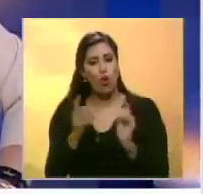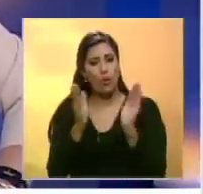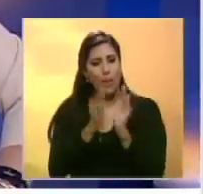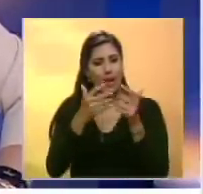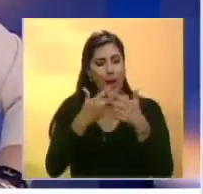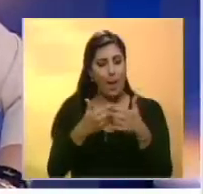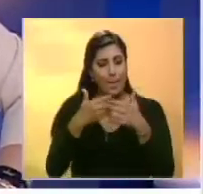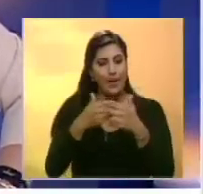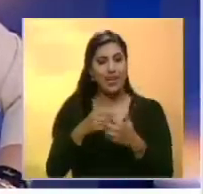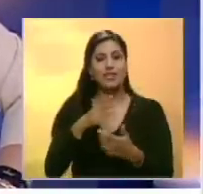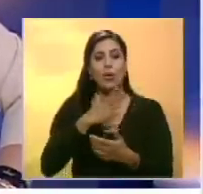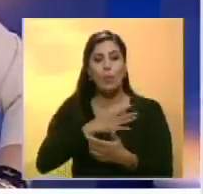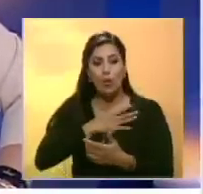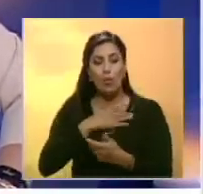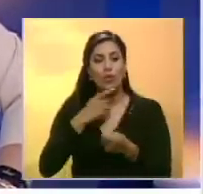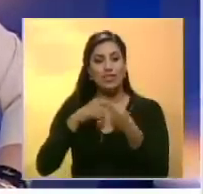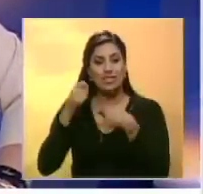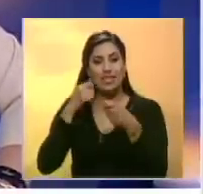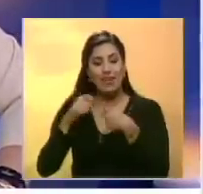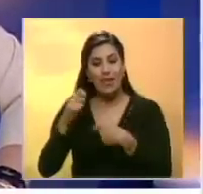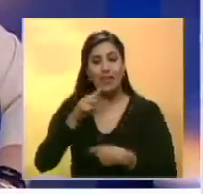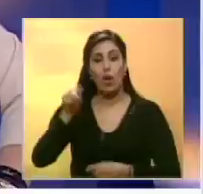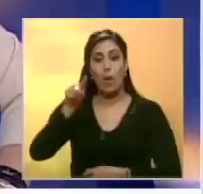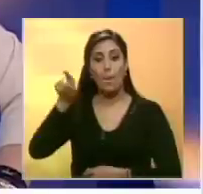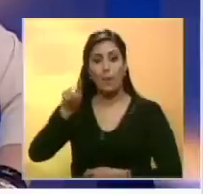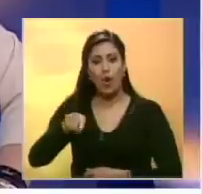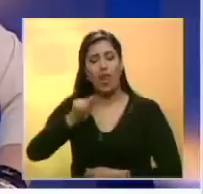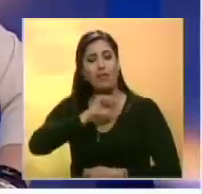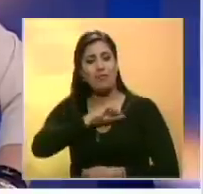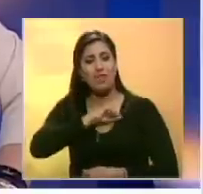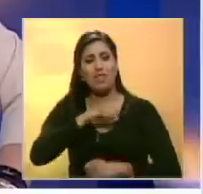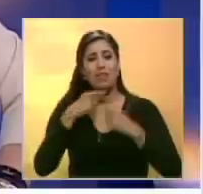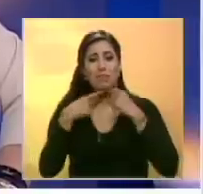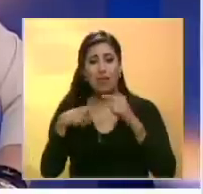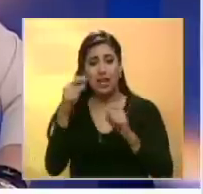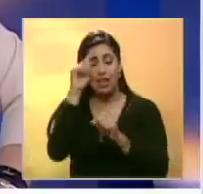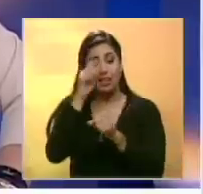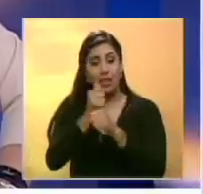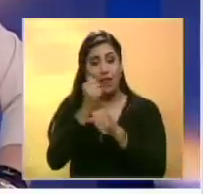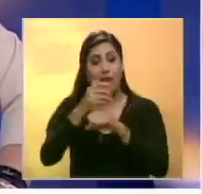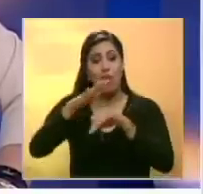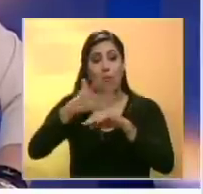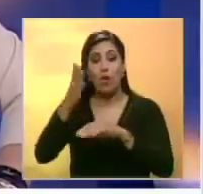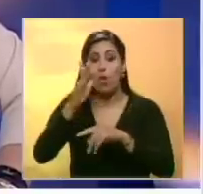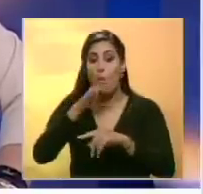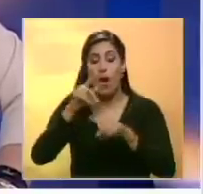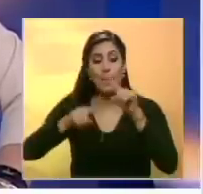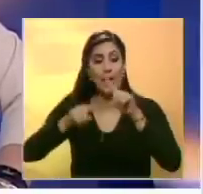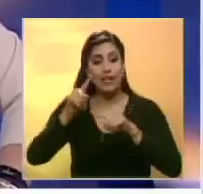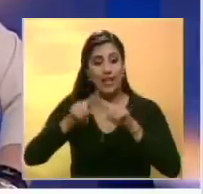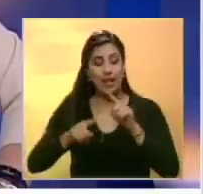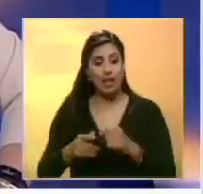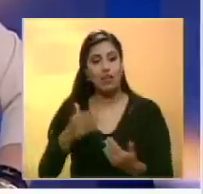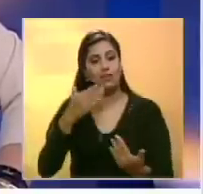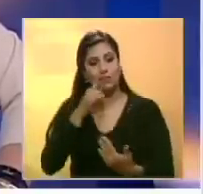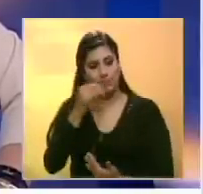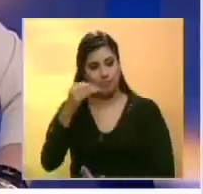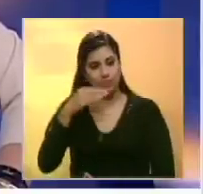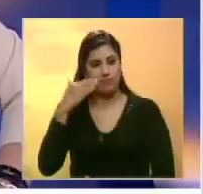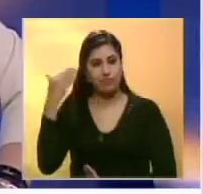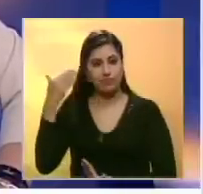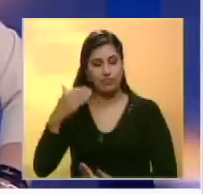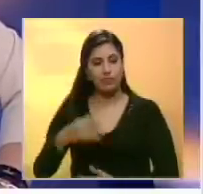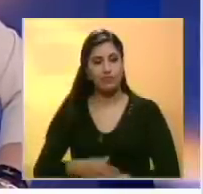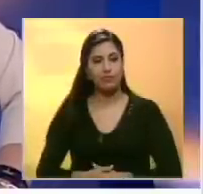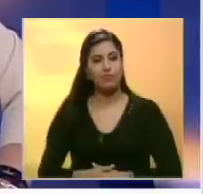Microempresarios de la red de franquicias de distribución de Polar temen que puedan perder sus trabajos debido a la falta de materia prima. Milagros Zambrano nos tiene el